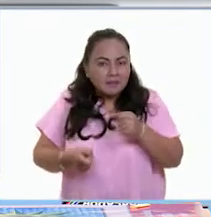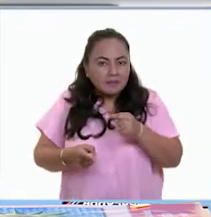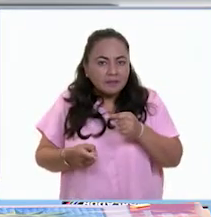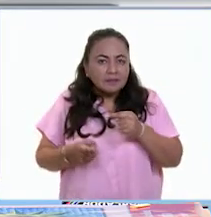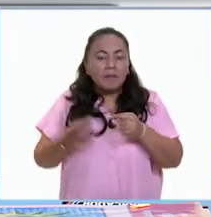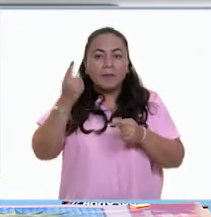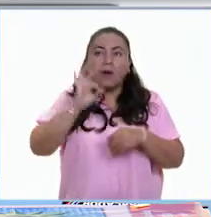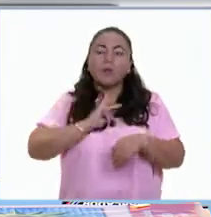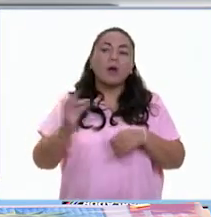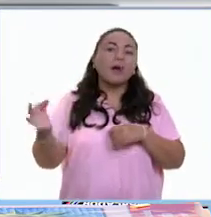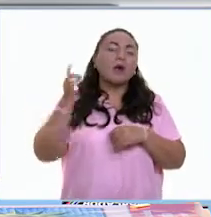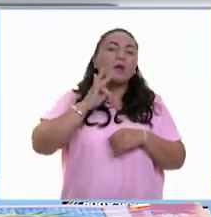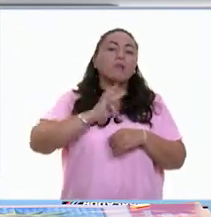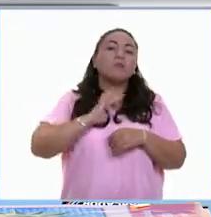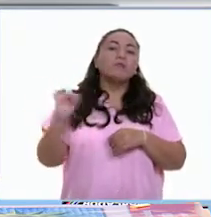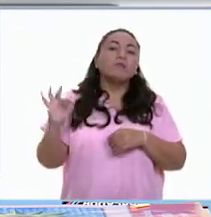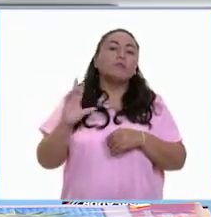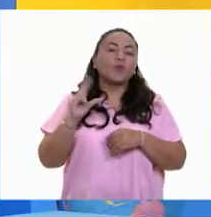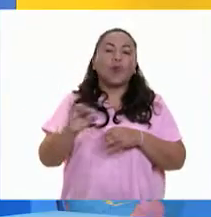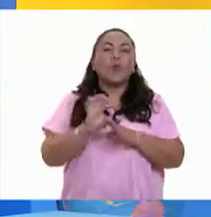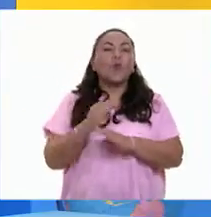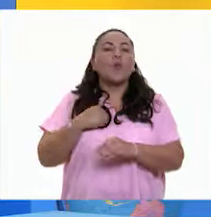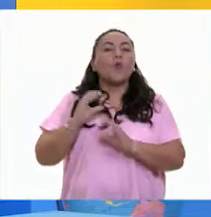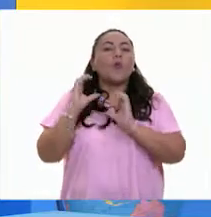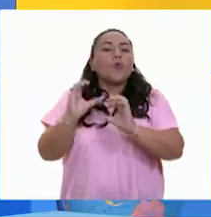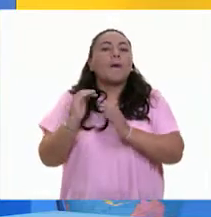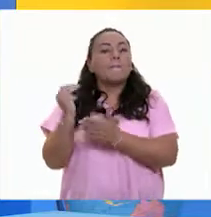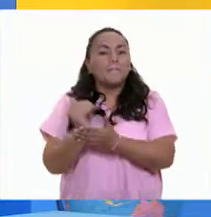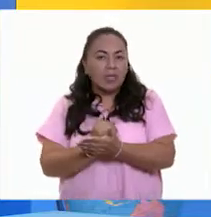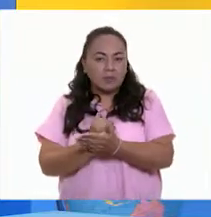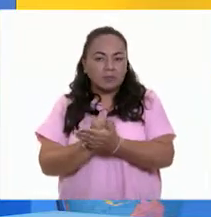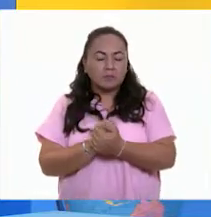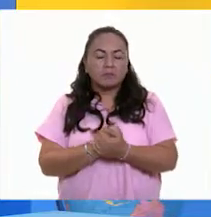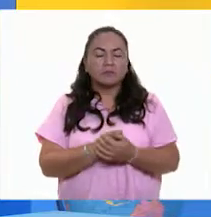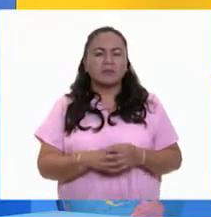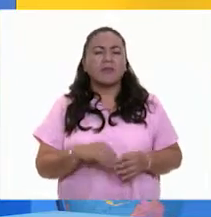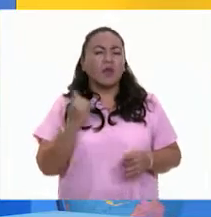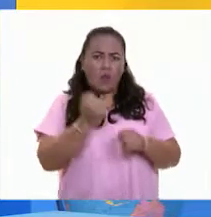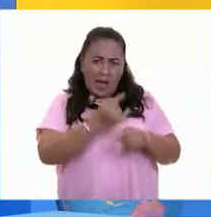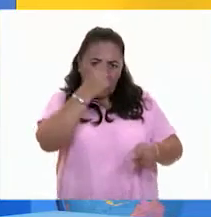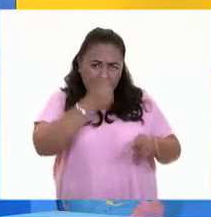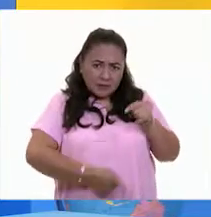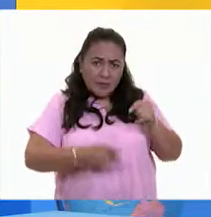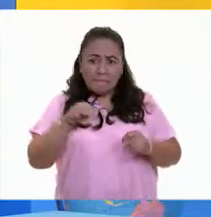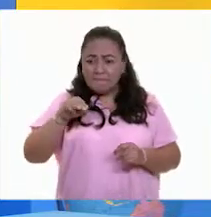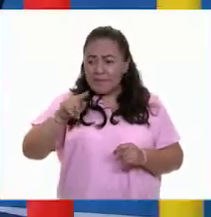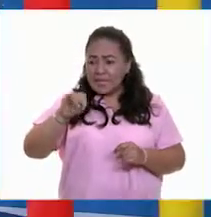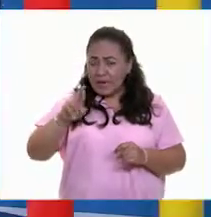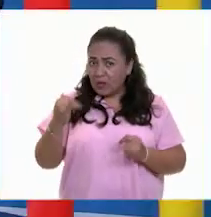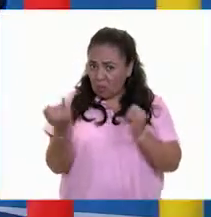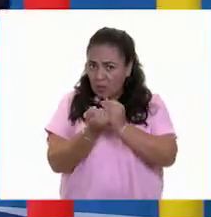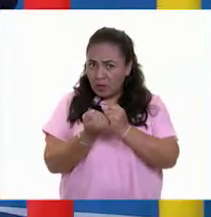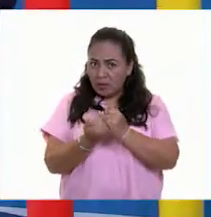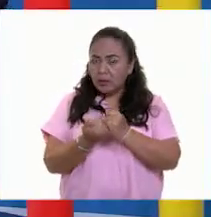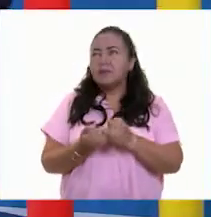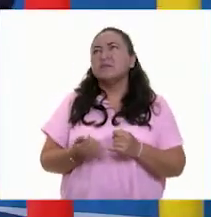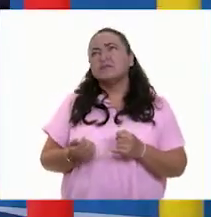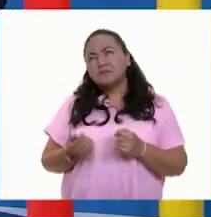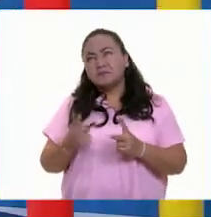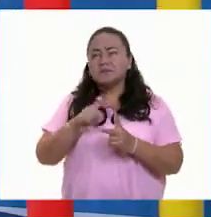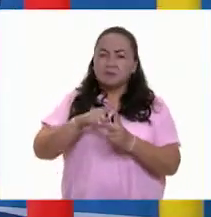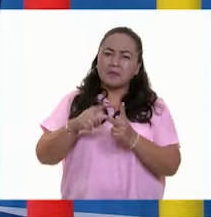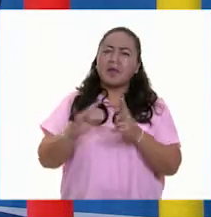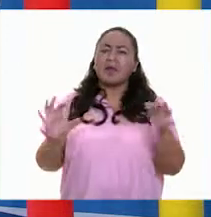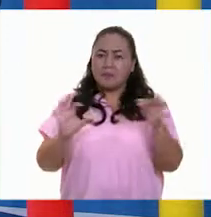perjudique tanto como podría. ¿Entonces es lo mismo prevenir y mitigar? Aunque estos dos conceptos